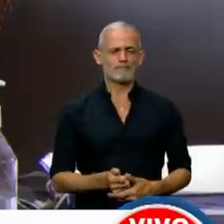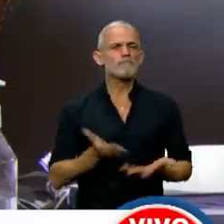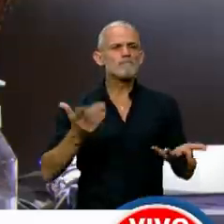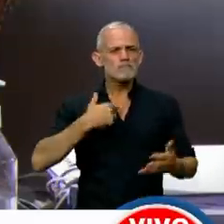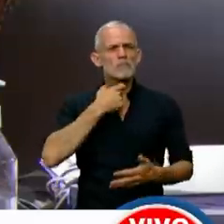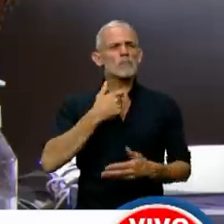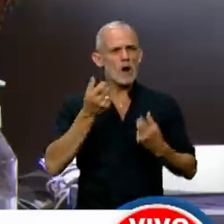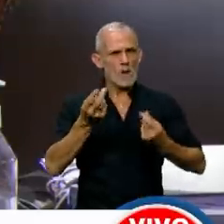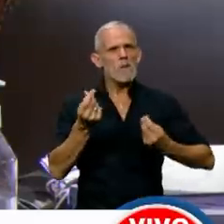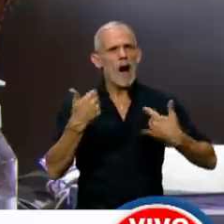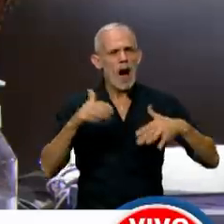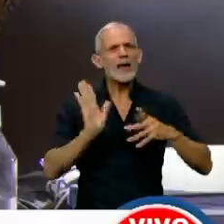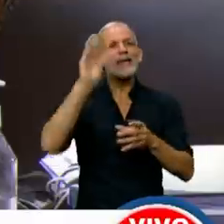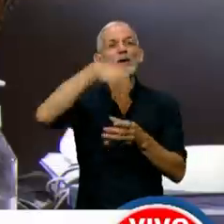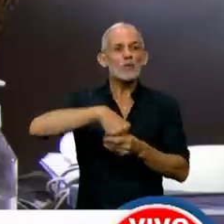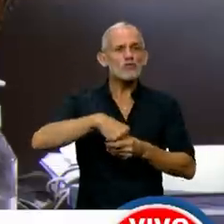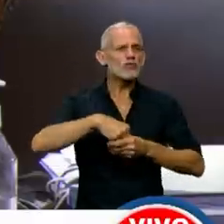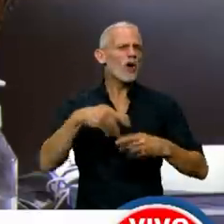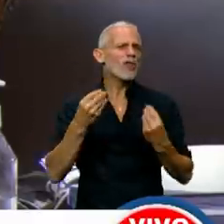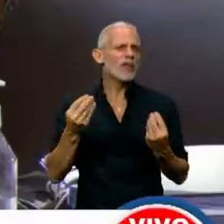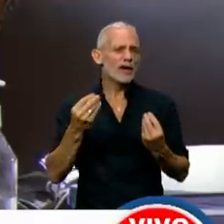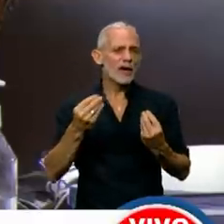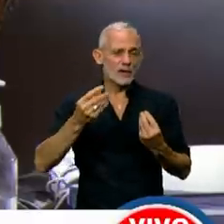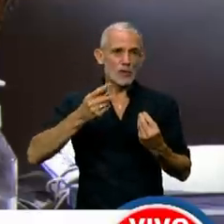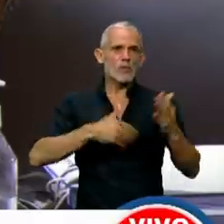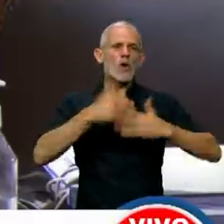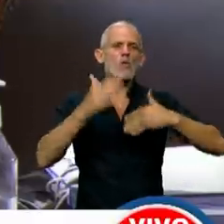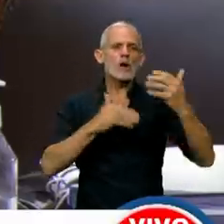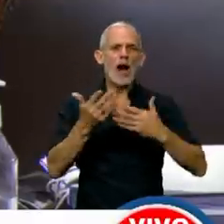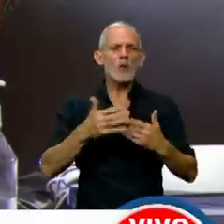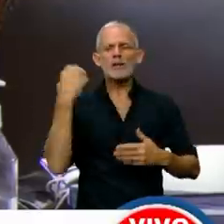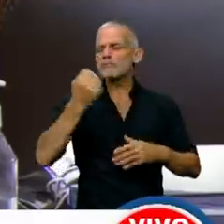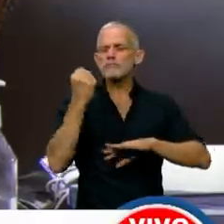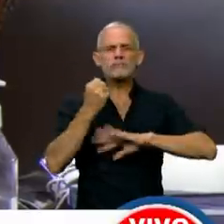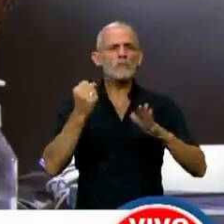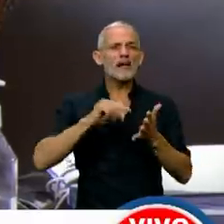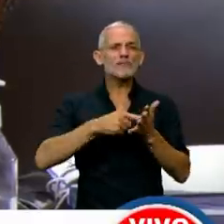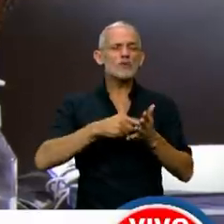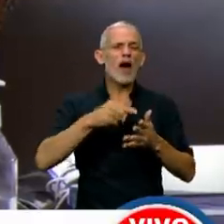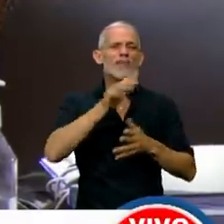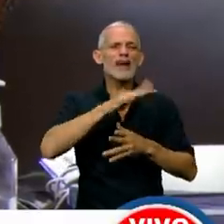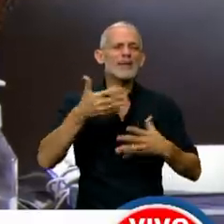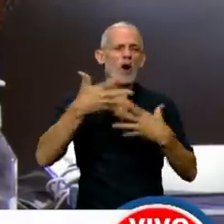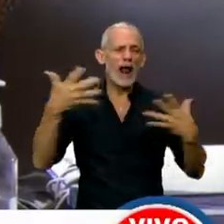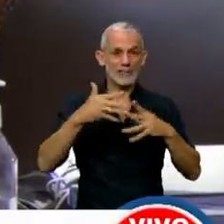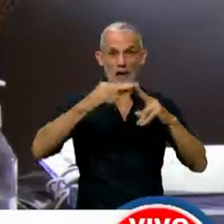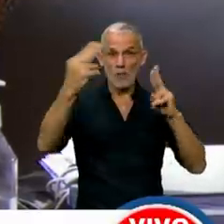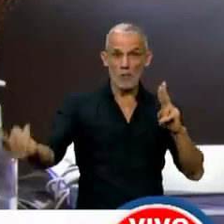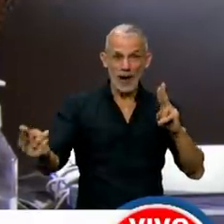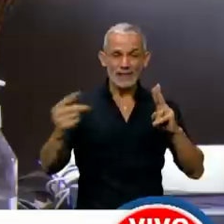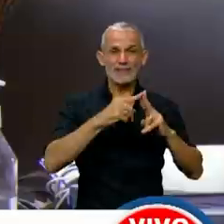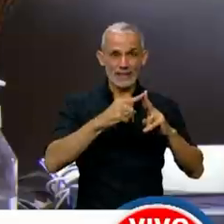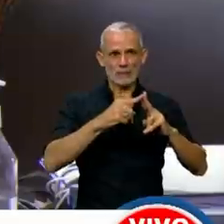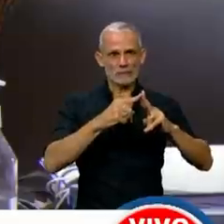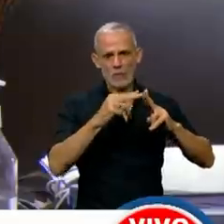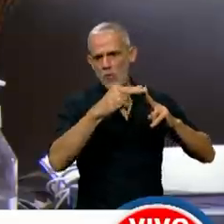valorizar la inclusión de una obra trascendental para la ciudad de río grande el puente a la margen